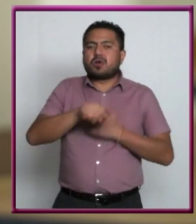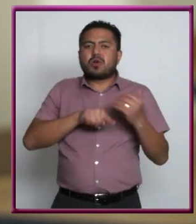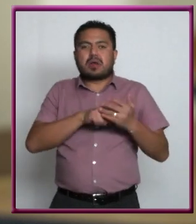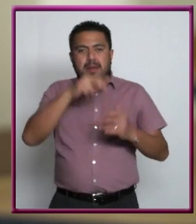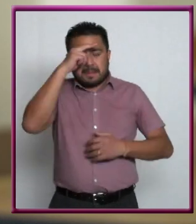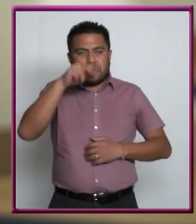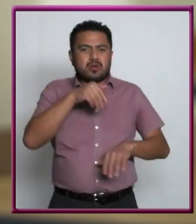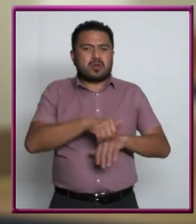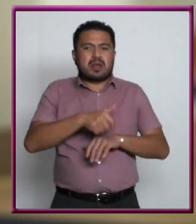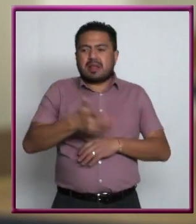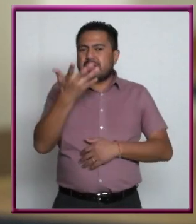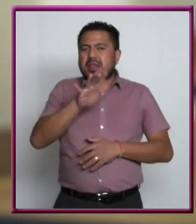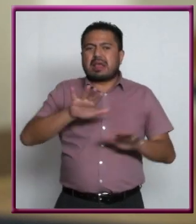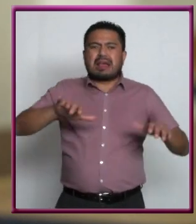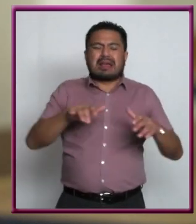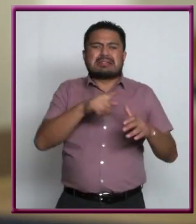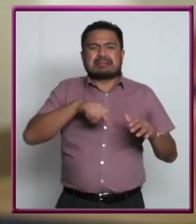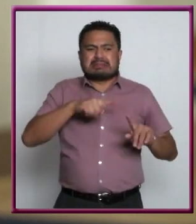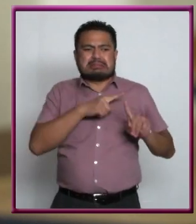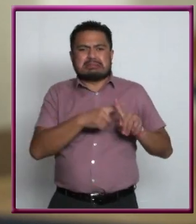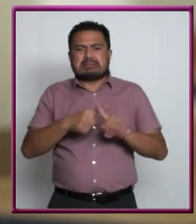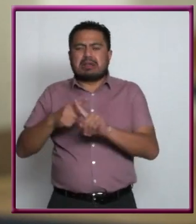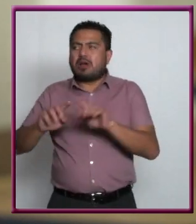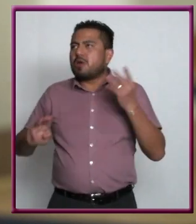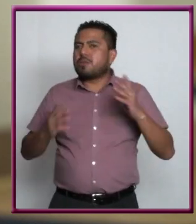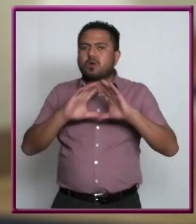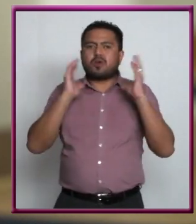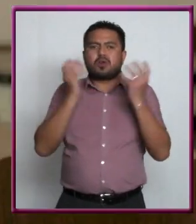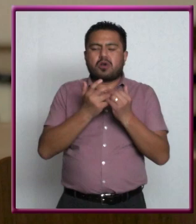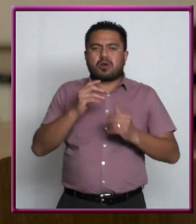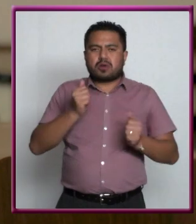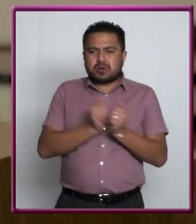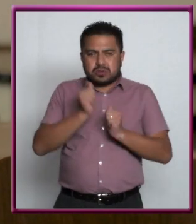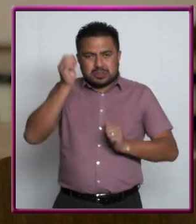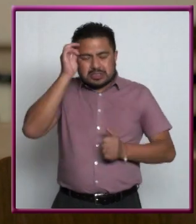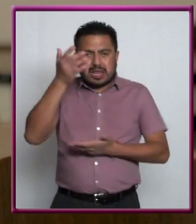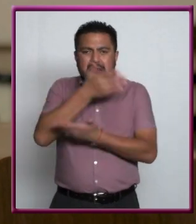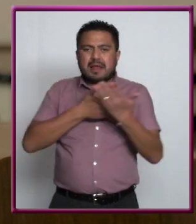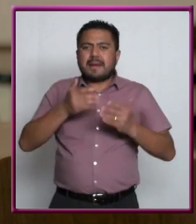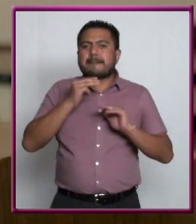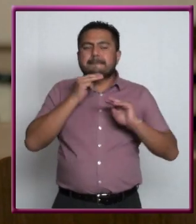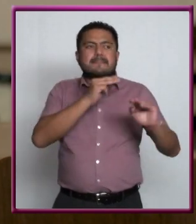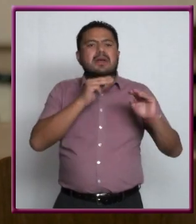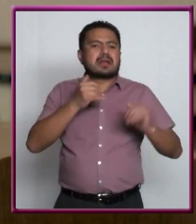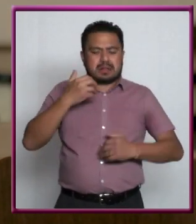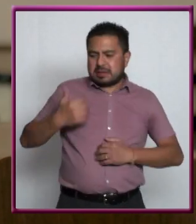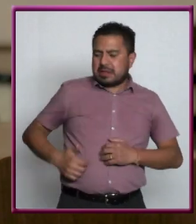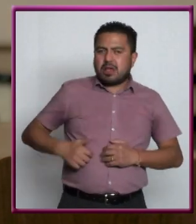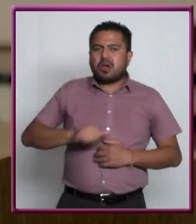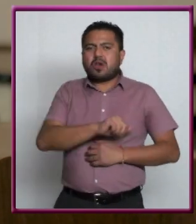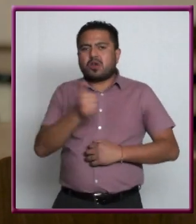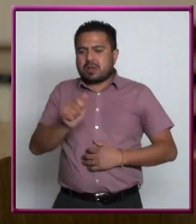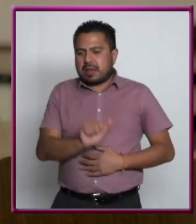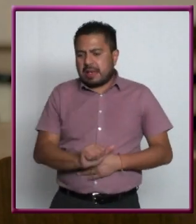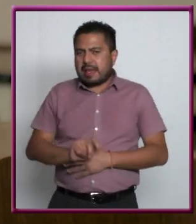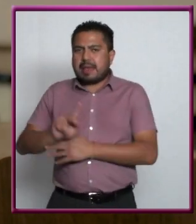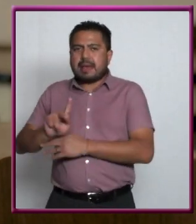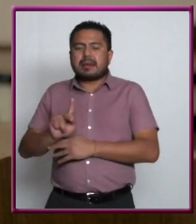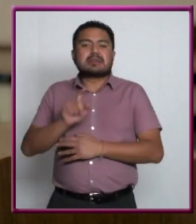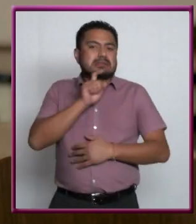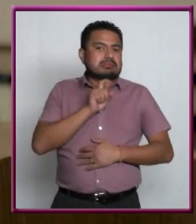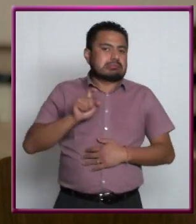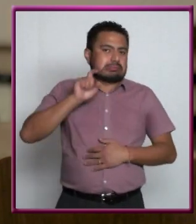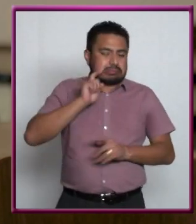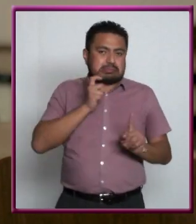a México como el 10º consumidor de pornografía en el mundo. Y con los servicios de mensajería, telefónicos y otras